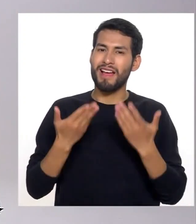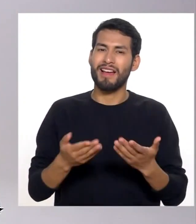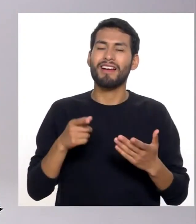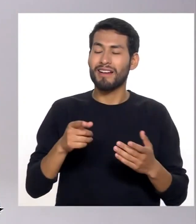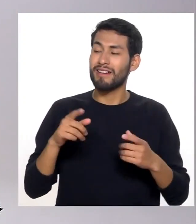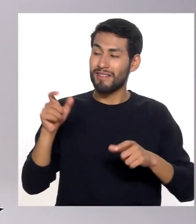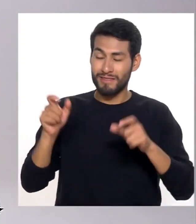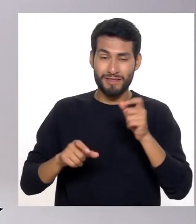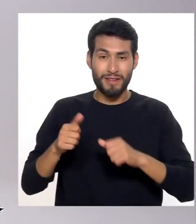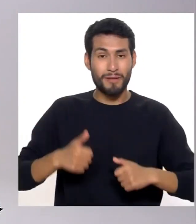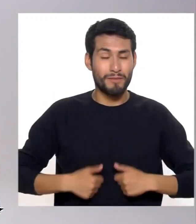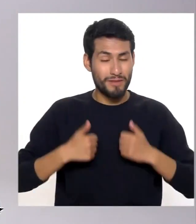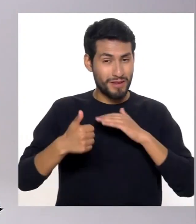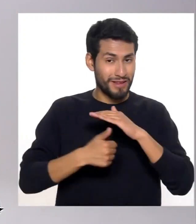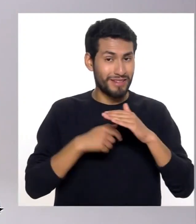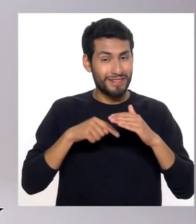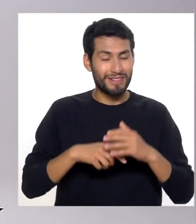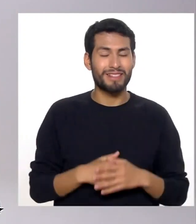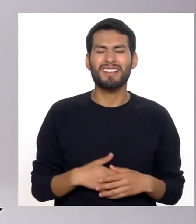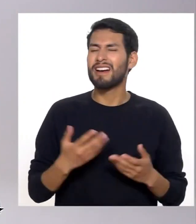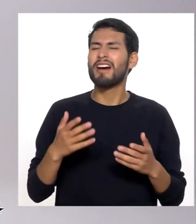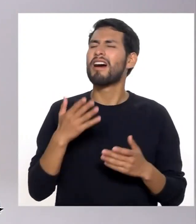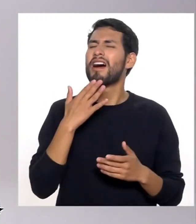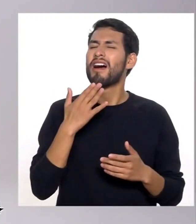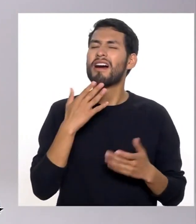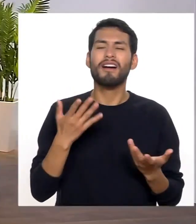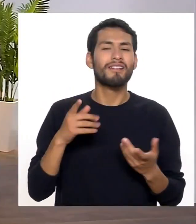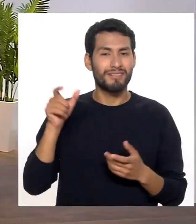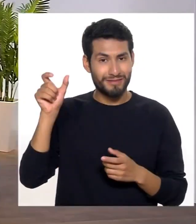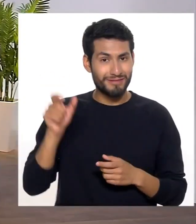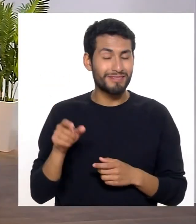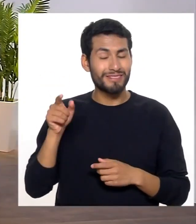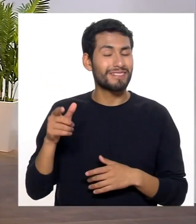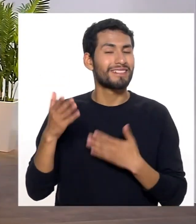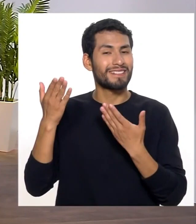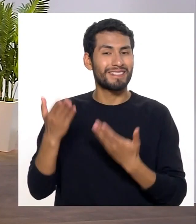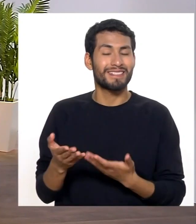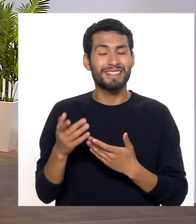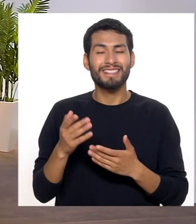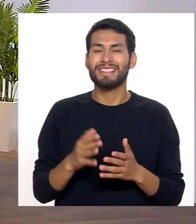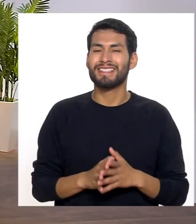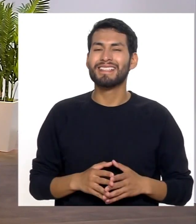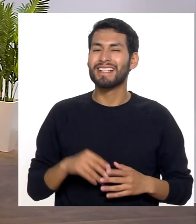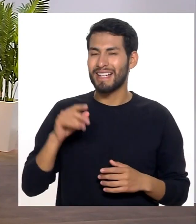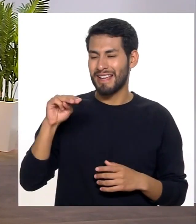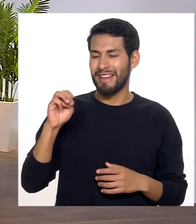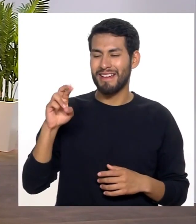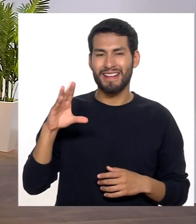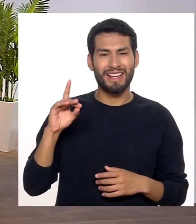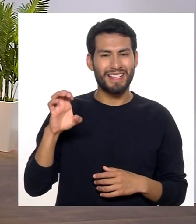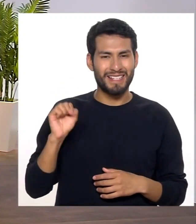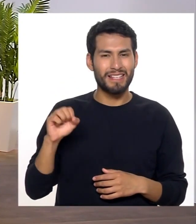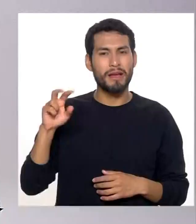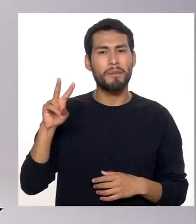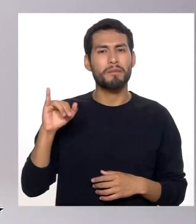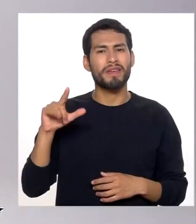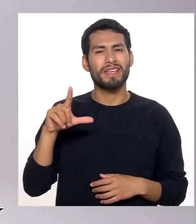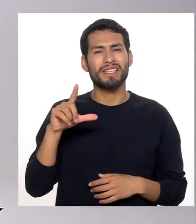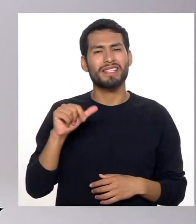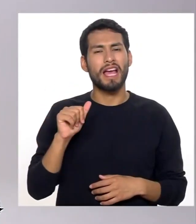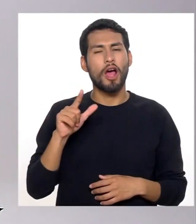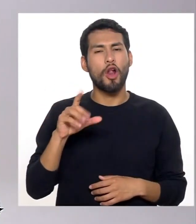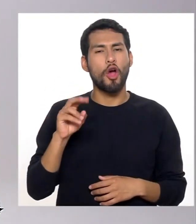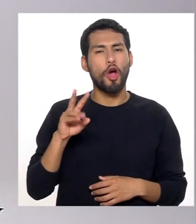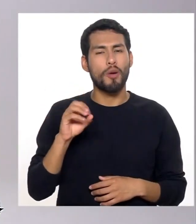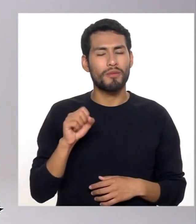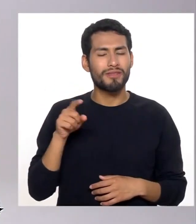sus residentes. Y para conocer más sobre este tema, ya tenemos aquí en nuestro set a Mercedes Villalobos,